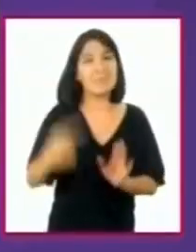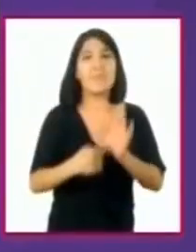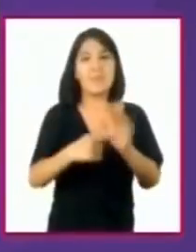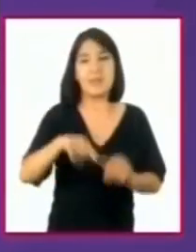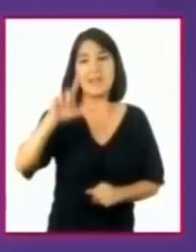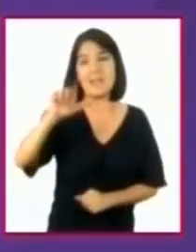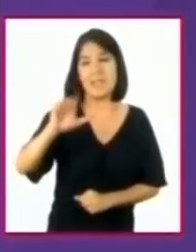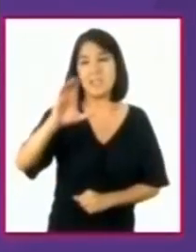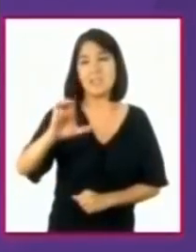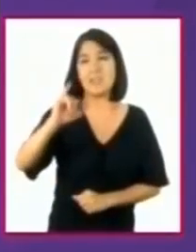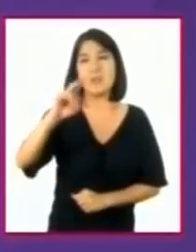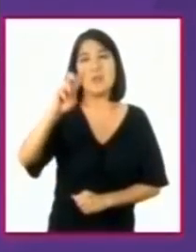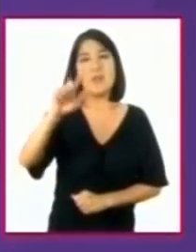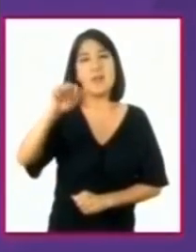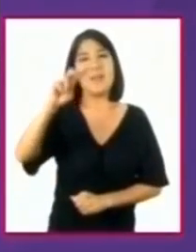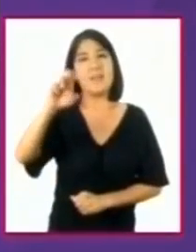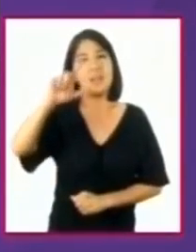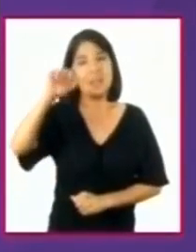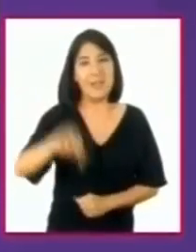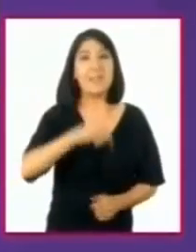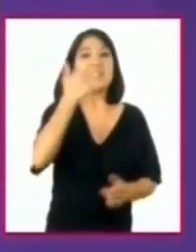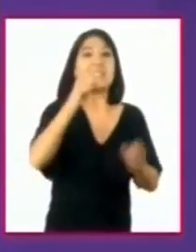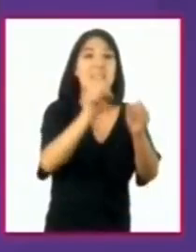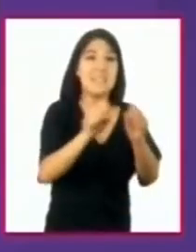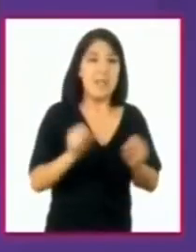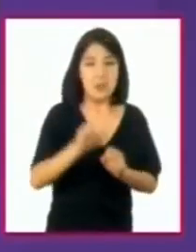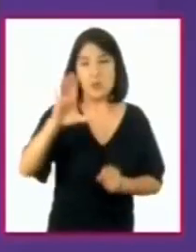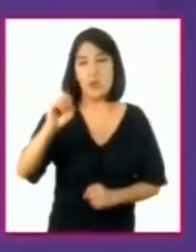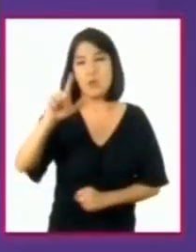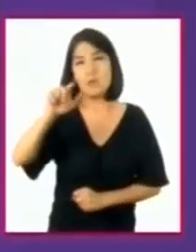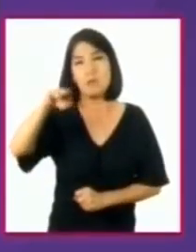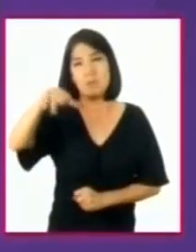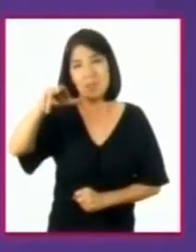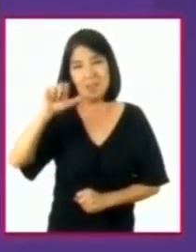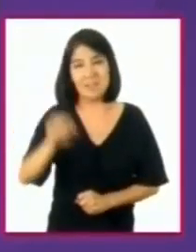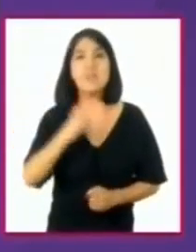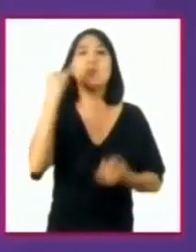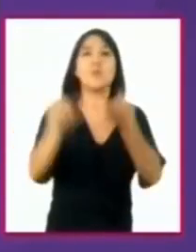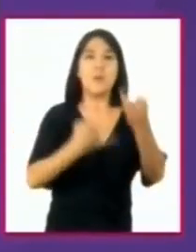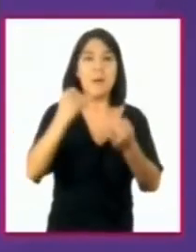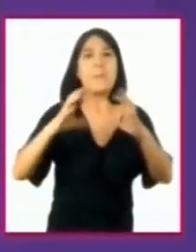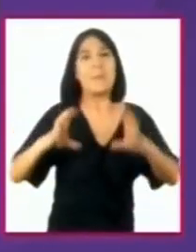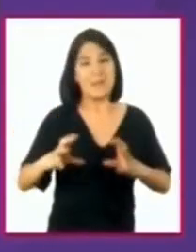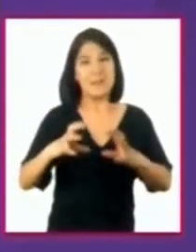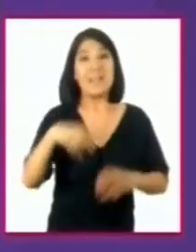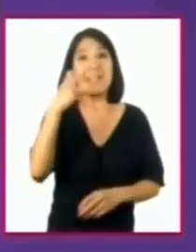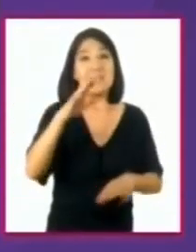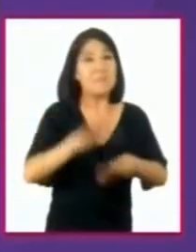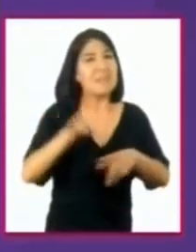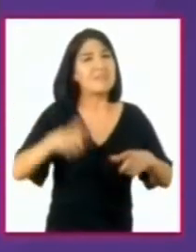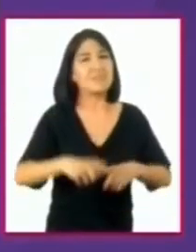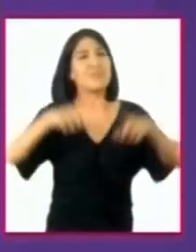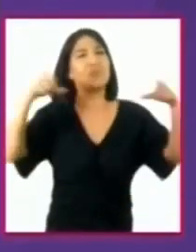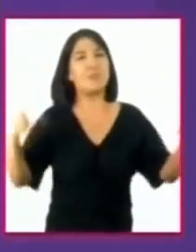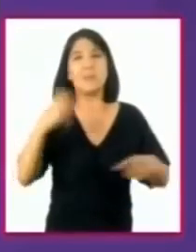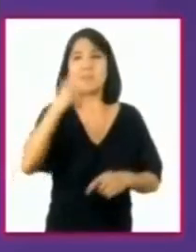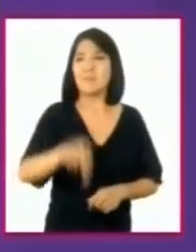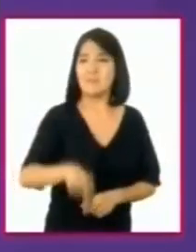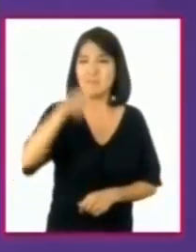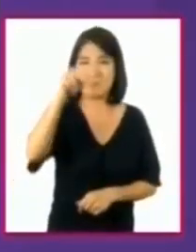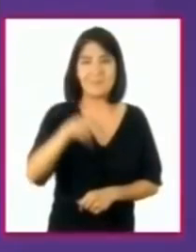Ciudadela, el Salón de las Columnas y el Juego de Pelota, el más grande del área cultural del